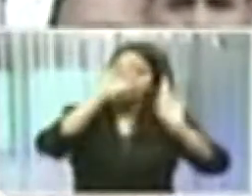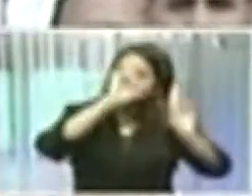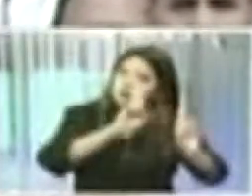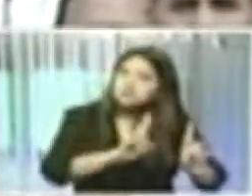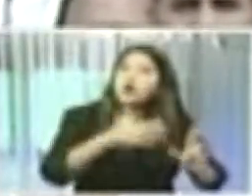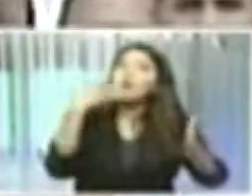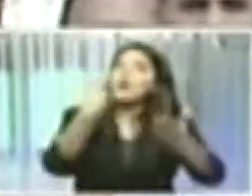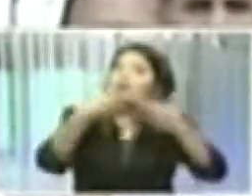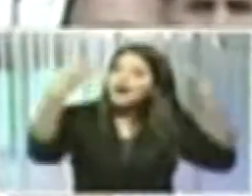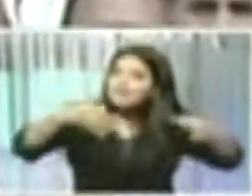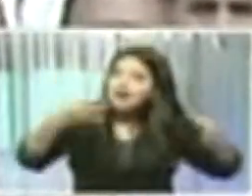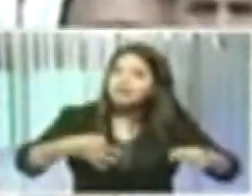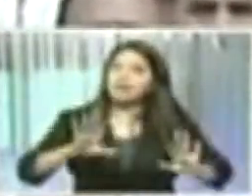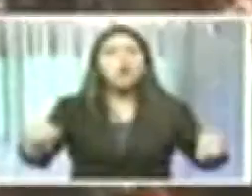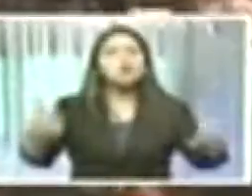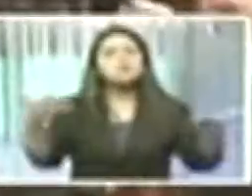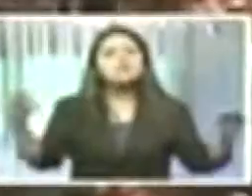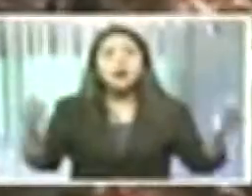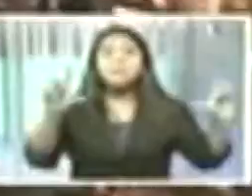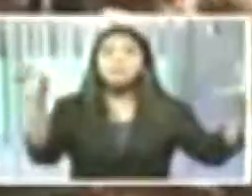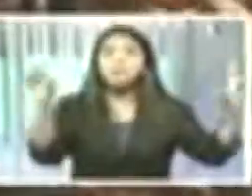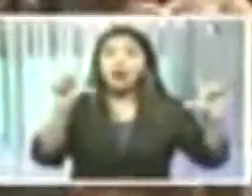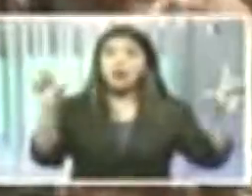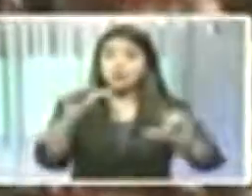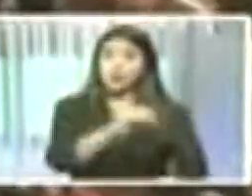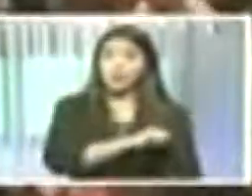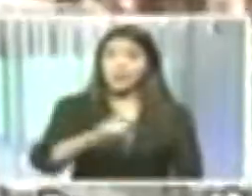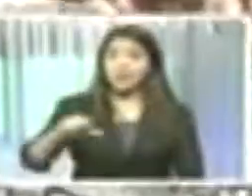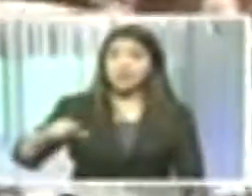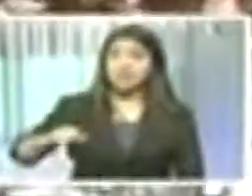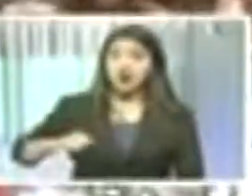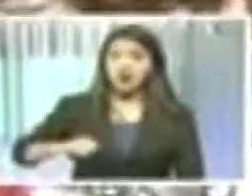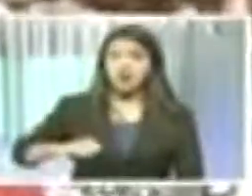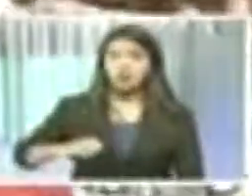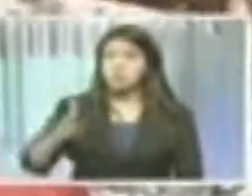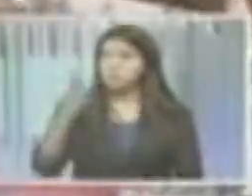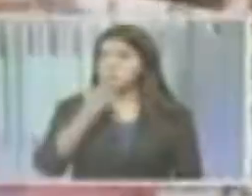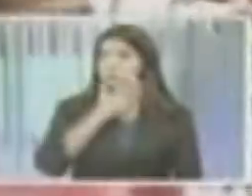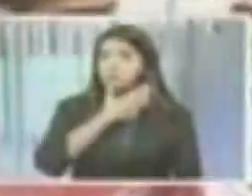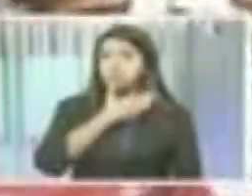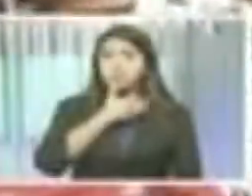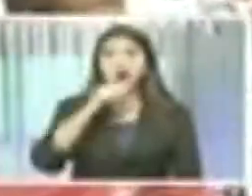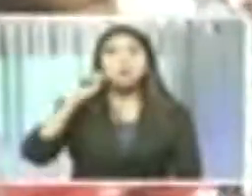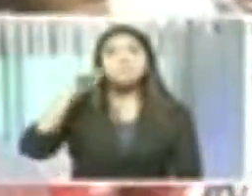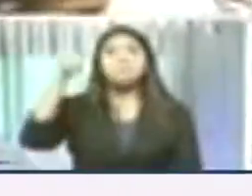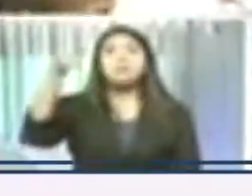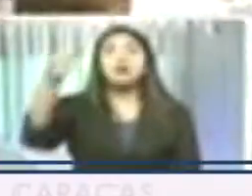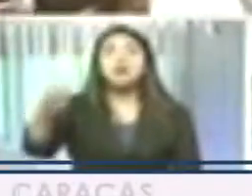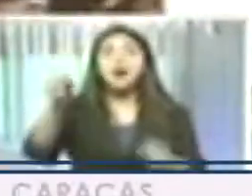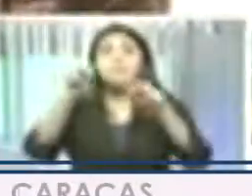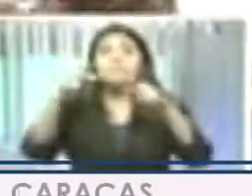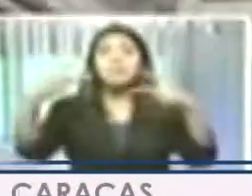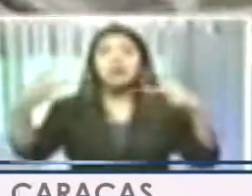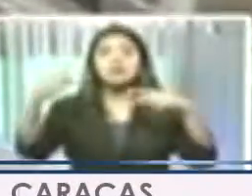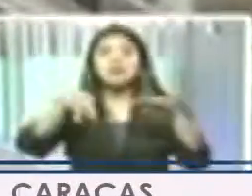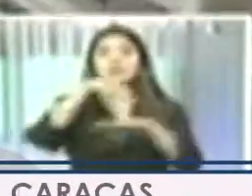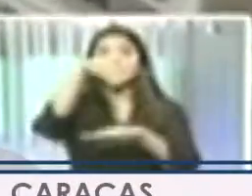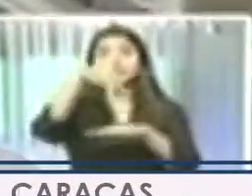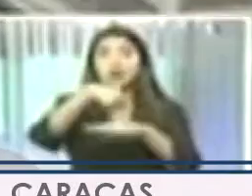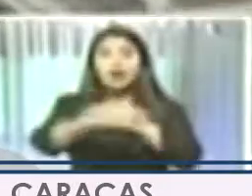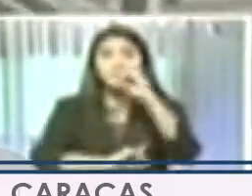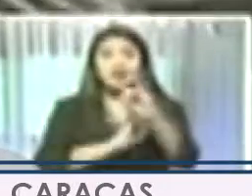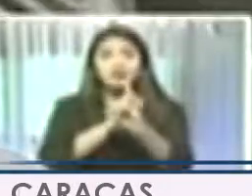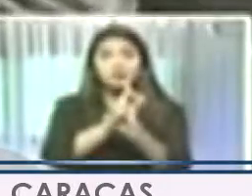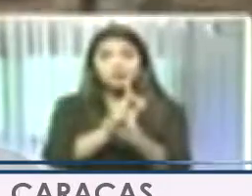la verdad y con buena voluntad además aprobó el aumento de 100 por ciento de las becas para los estudiantes universitarios que ahora se ubicará en 8 mil bolívares